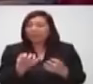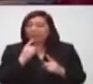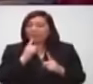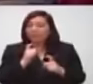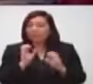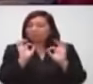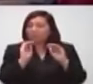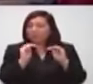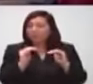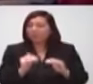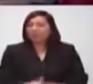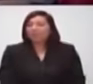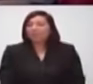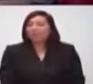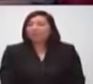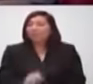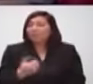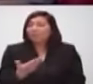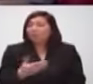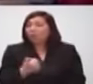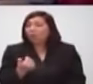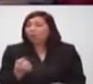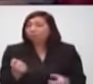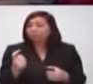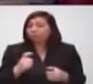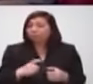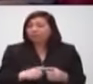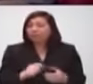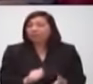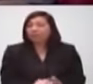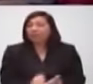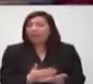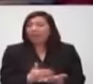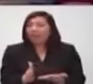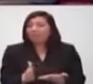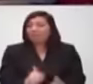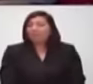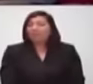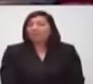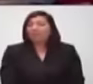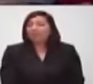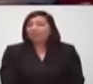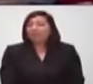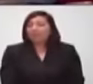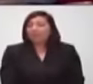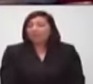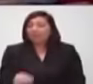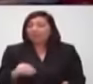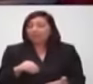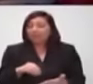pregunta puntual y concreta. ¿Existe otro fideicomiso aparte de digamos,